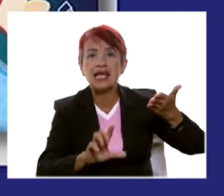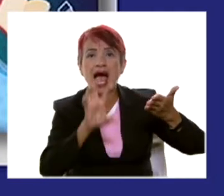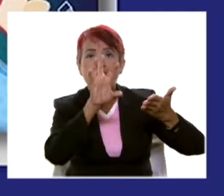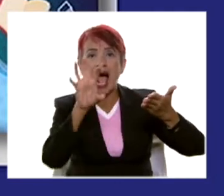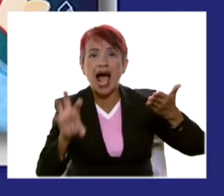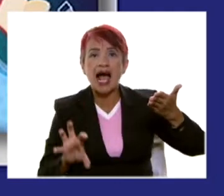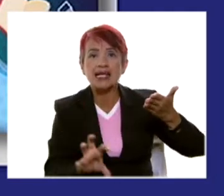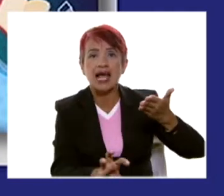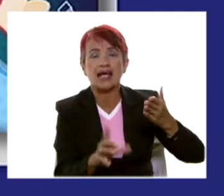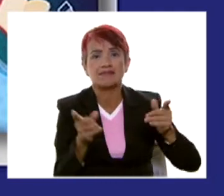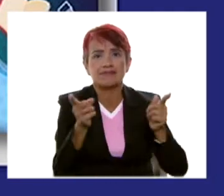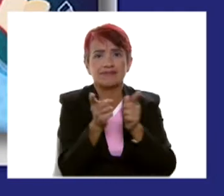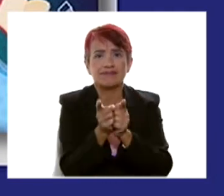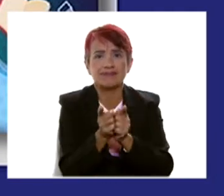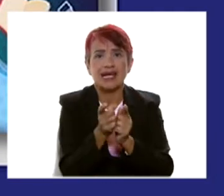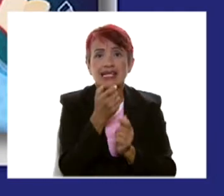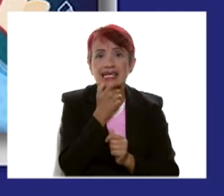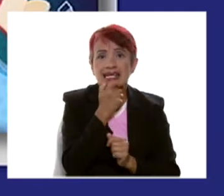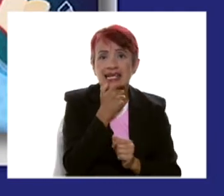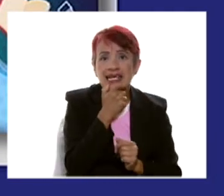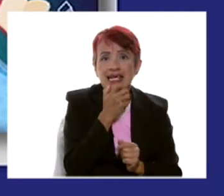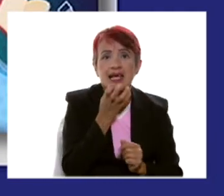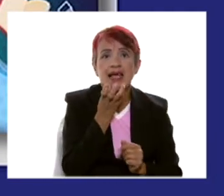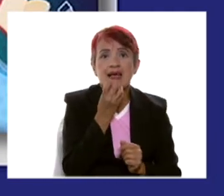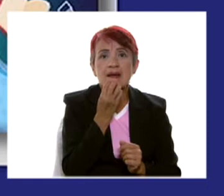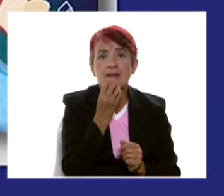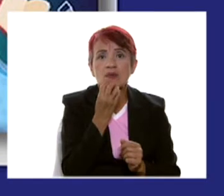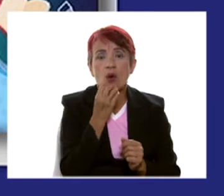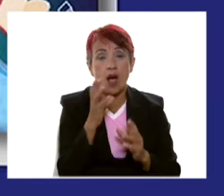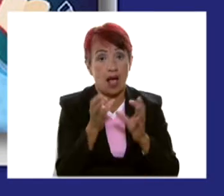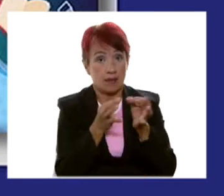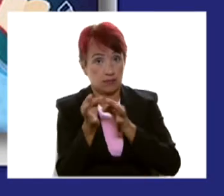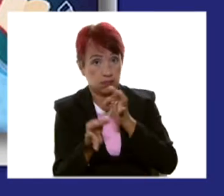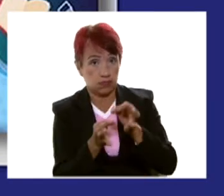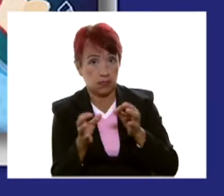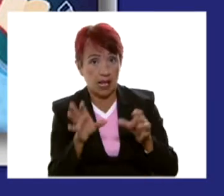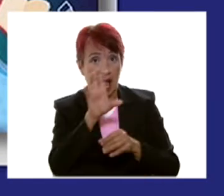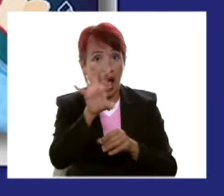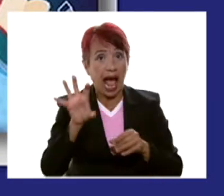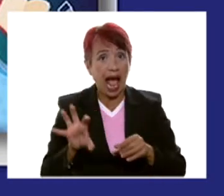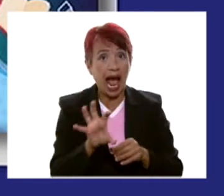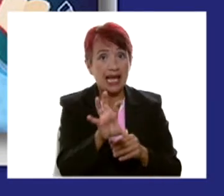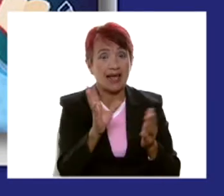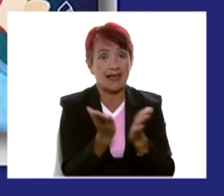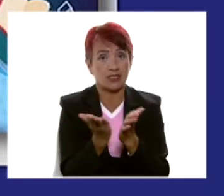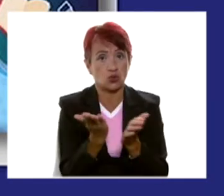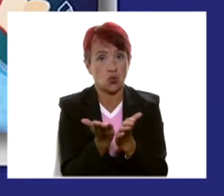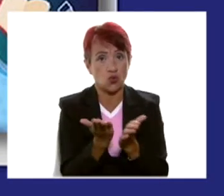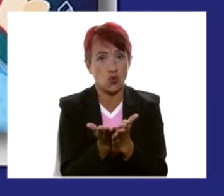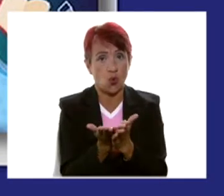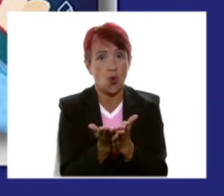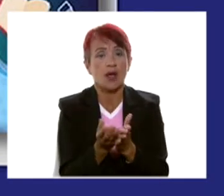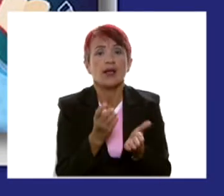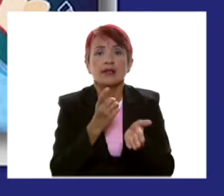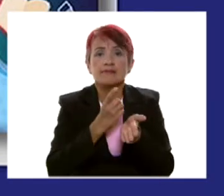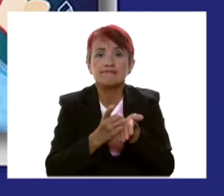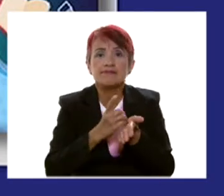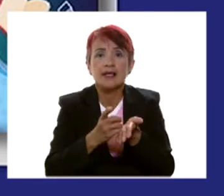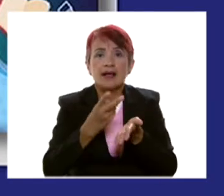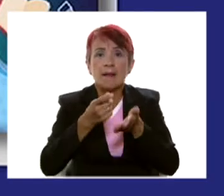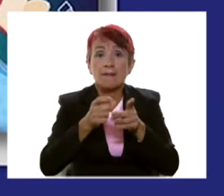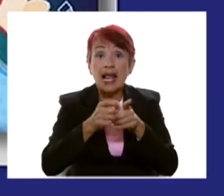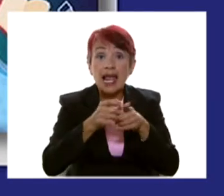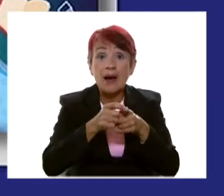breve descripción en inglés. Si vieron nuestra orientación ya hablamos de áreas de estudio, entonces vamos a irlas describiendo en inglés,